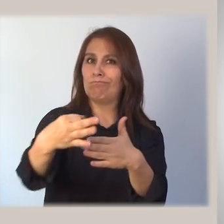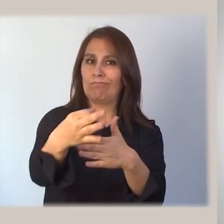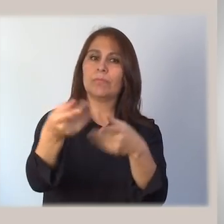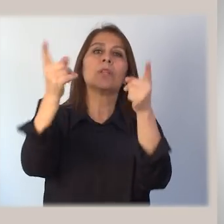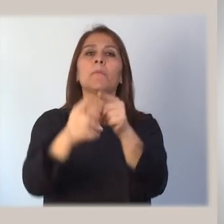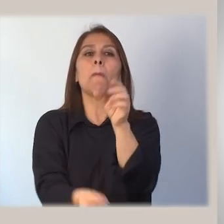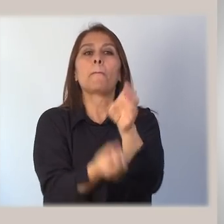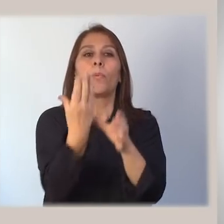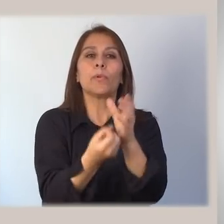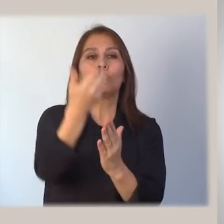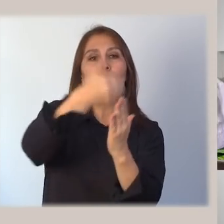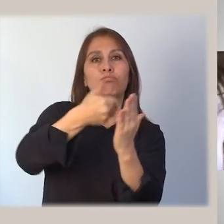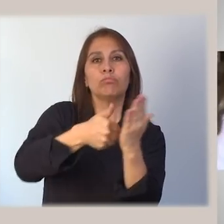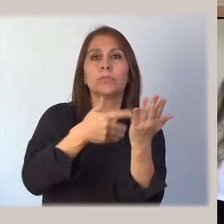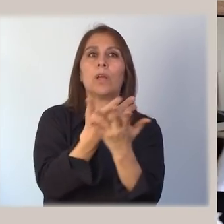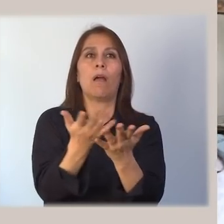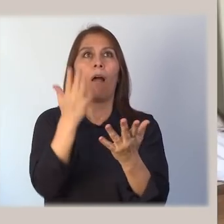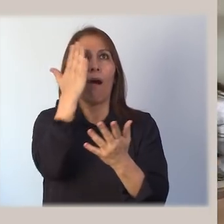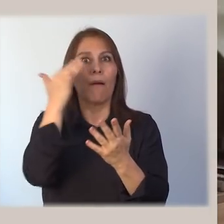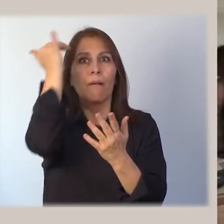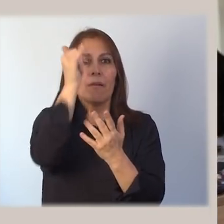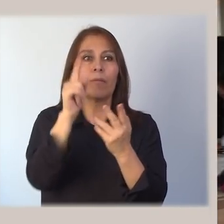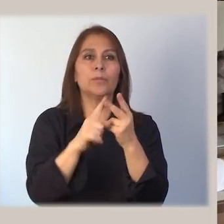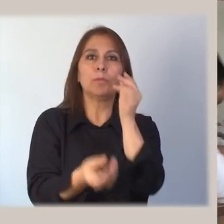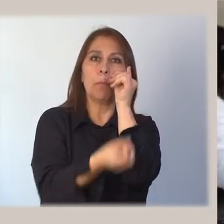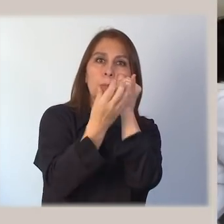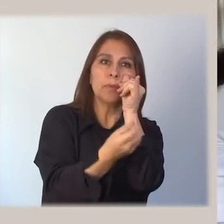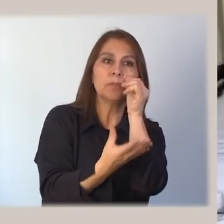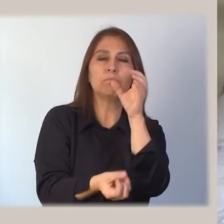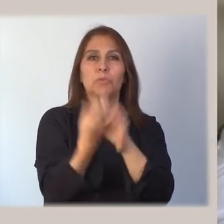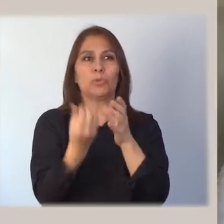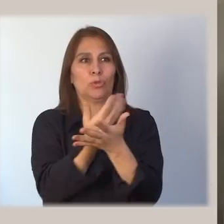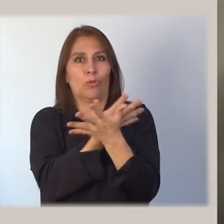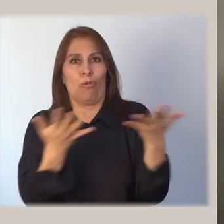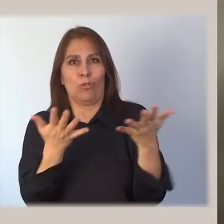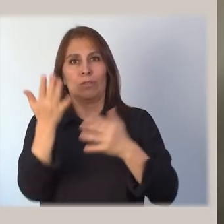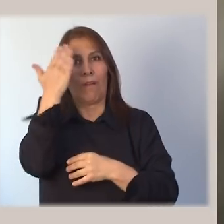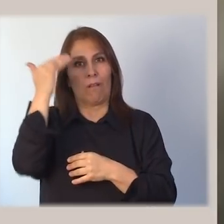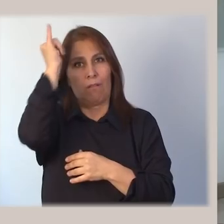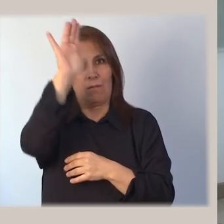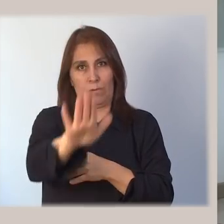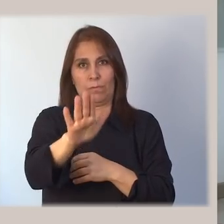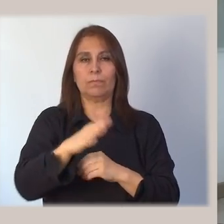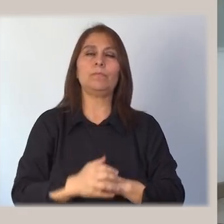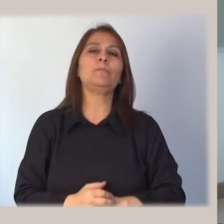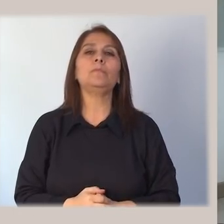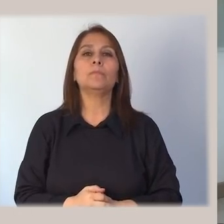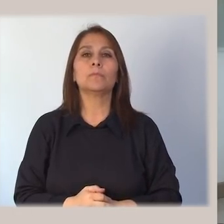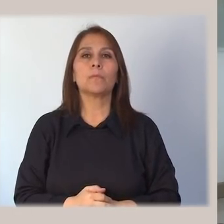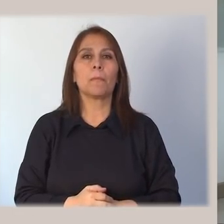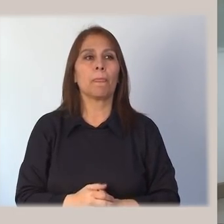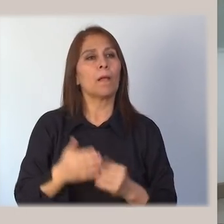y profesionales de la educación, así como la producción académica en el campo de la educación y la pedagogía.